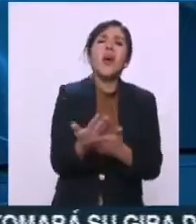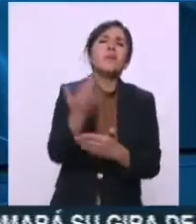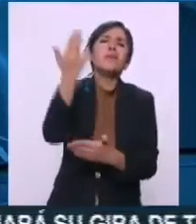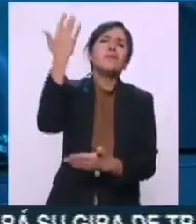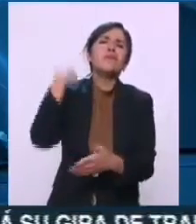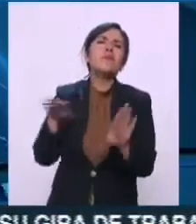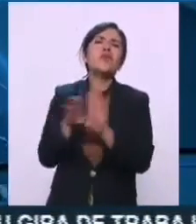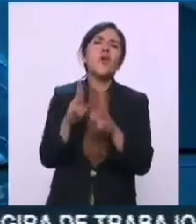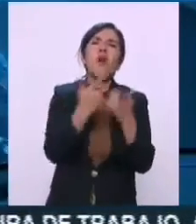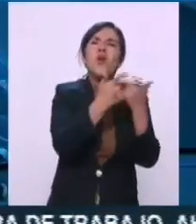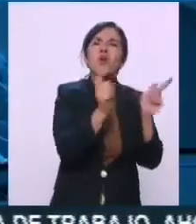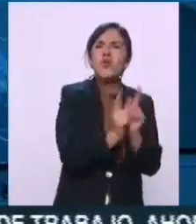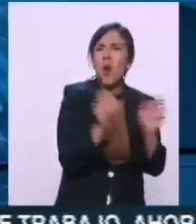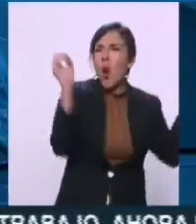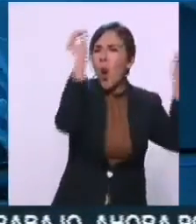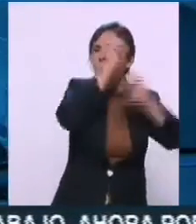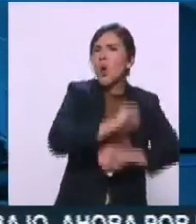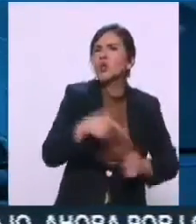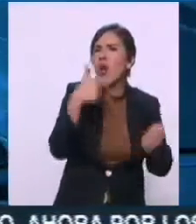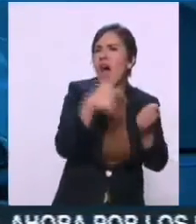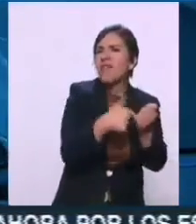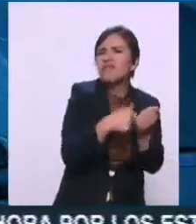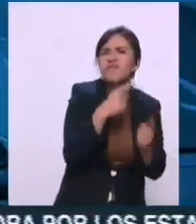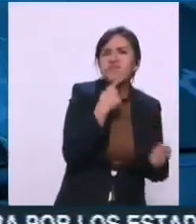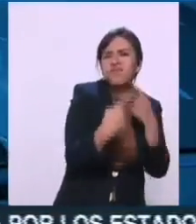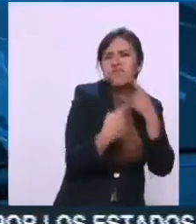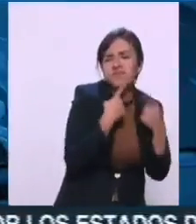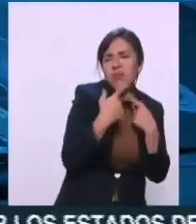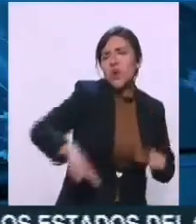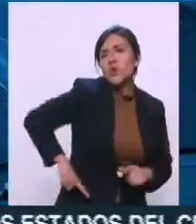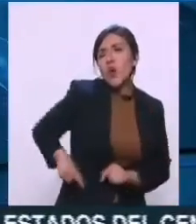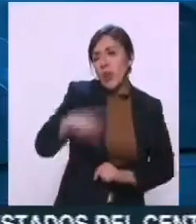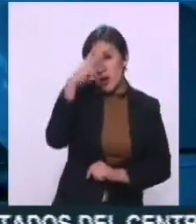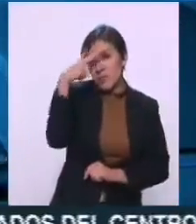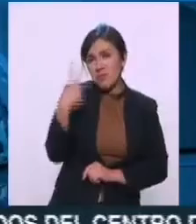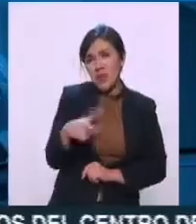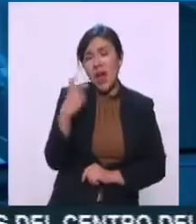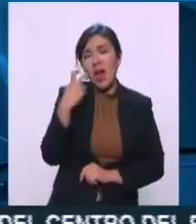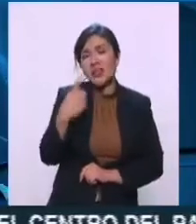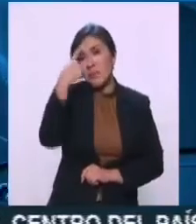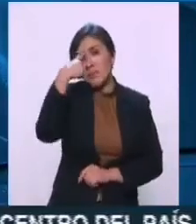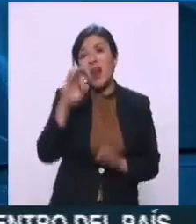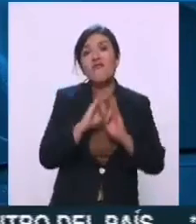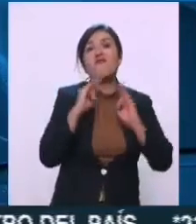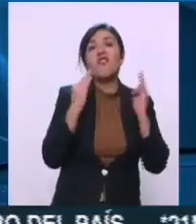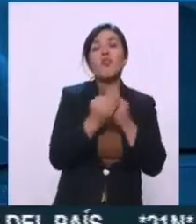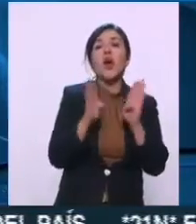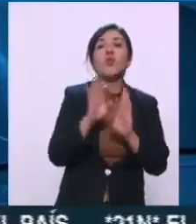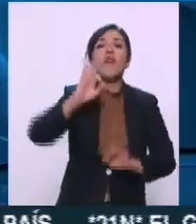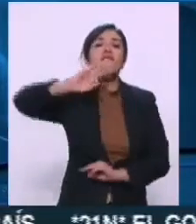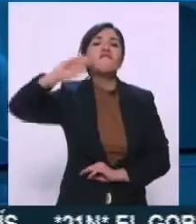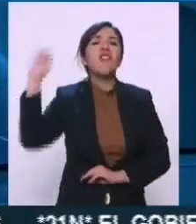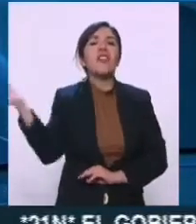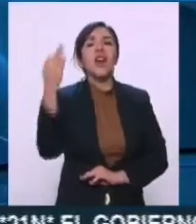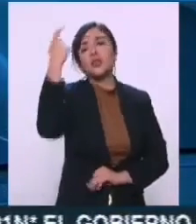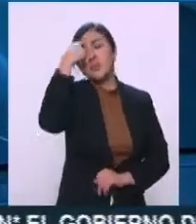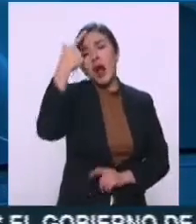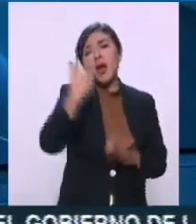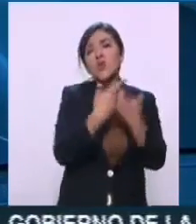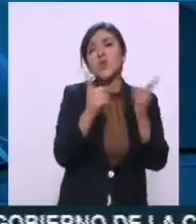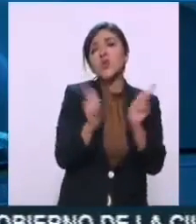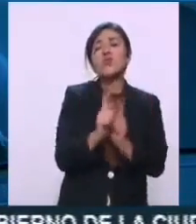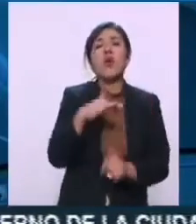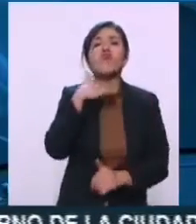por sectores oscuros, corruptos de los gobiernos mexicanos, de formar una federación de cárteles